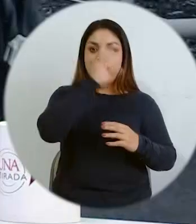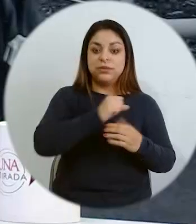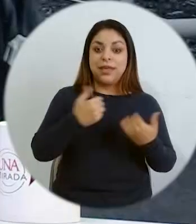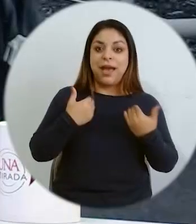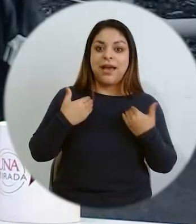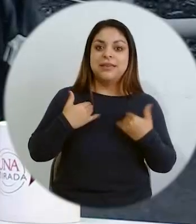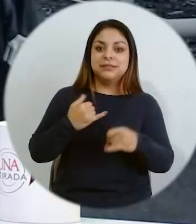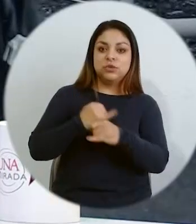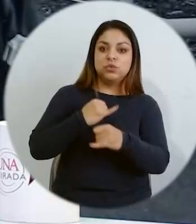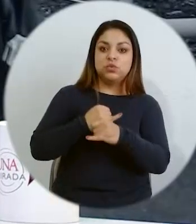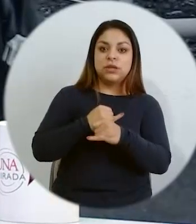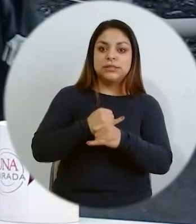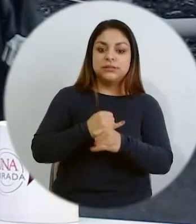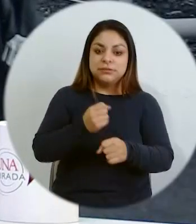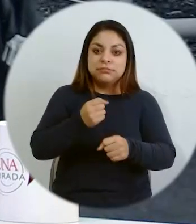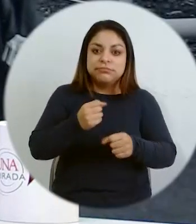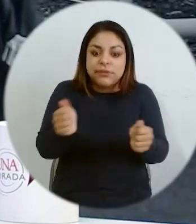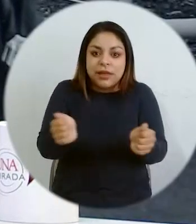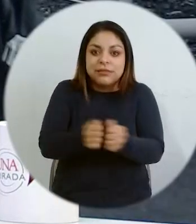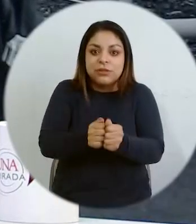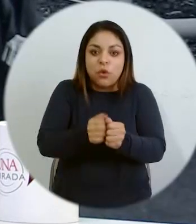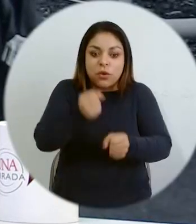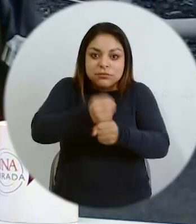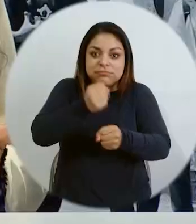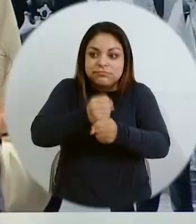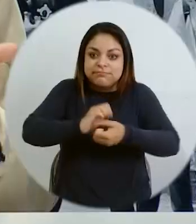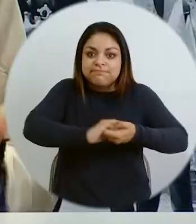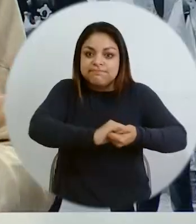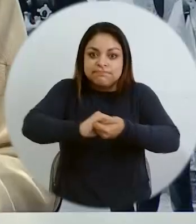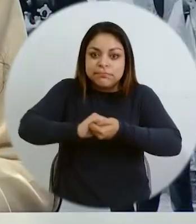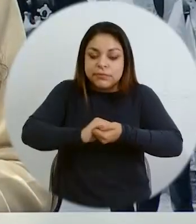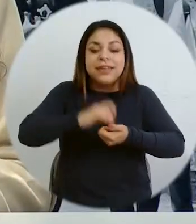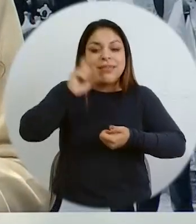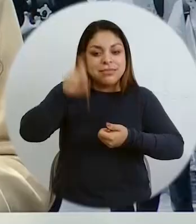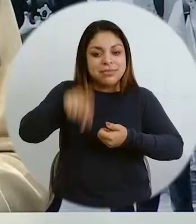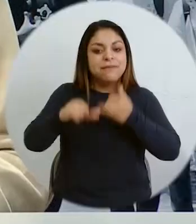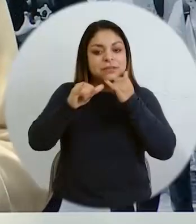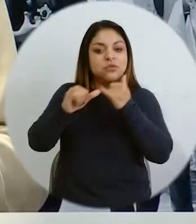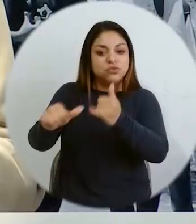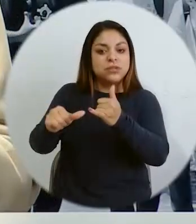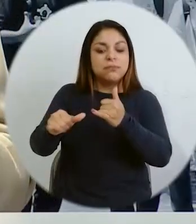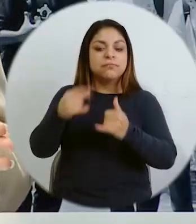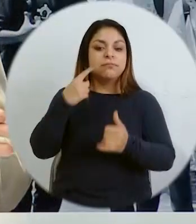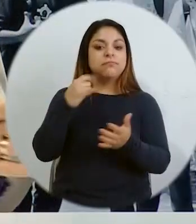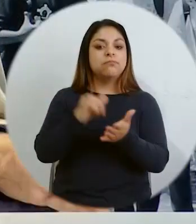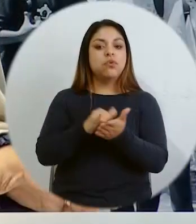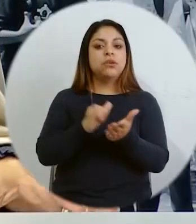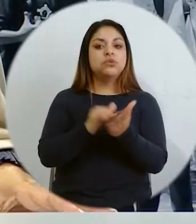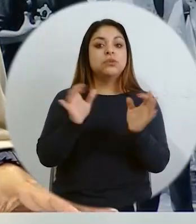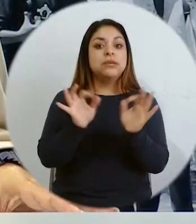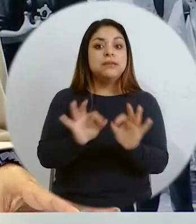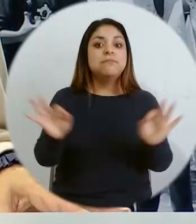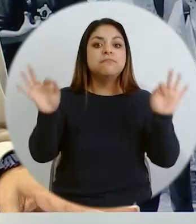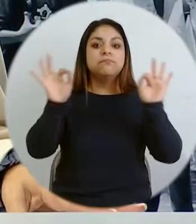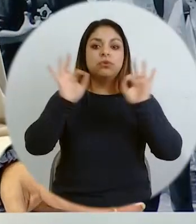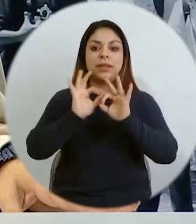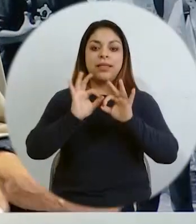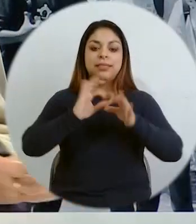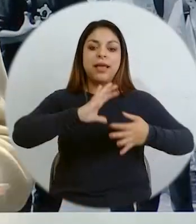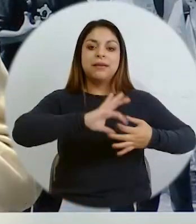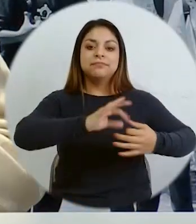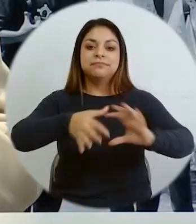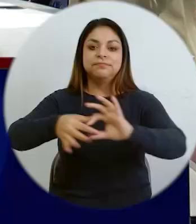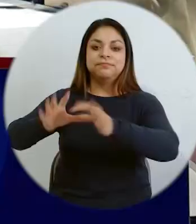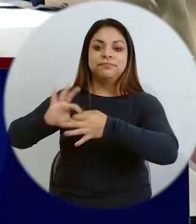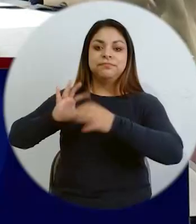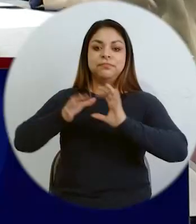se da cuenta de que hay instituciones que trabajamos de la mano y que estos casos se deben denunciar, ¿verdad? Entonces, por eso es importante